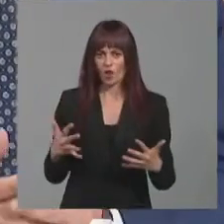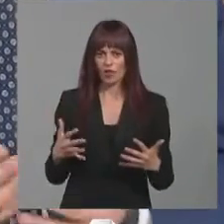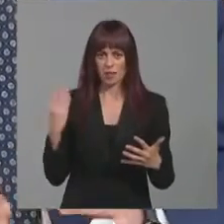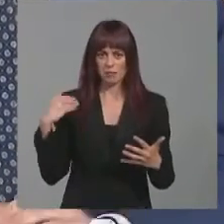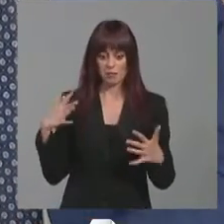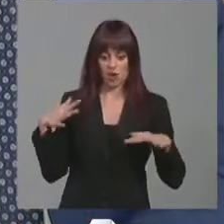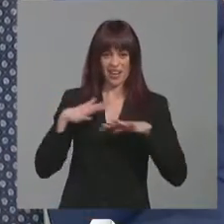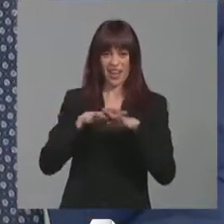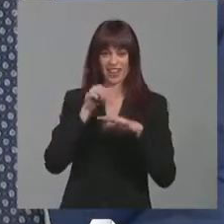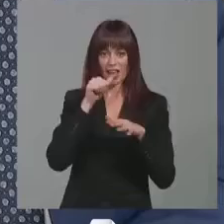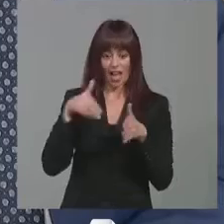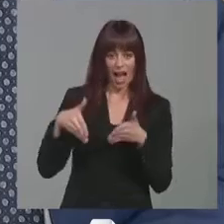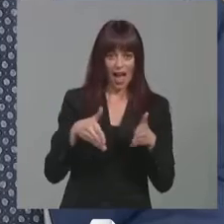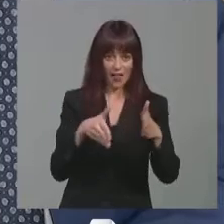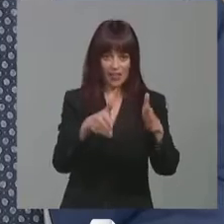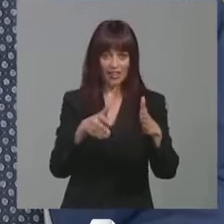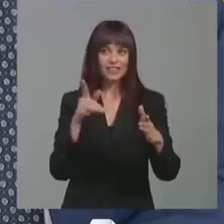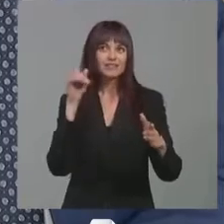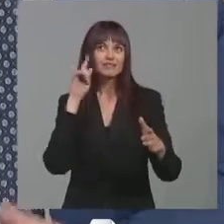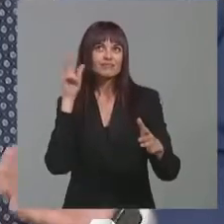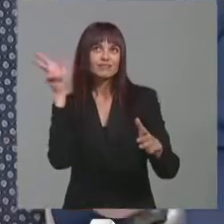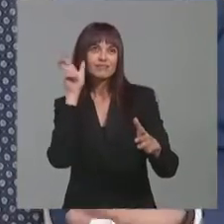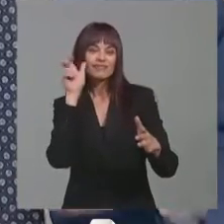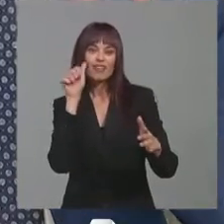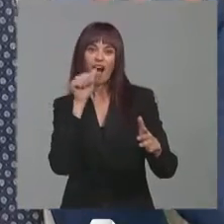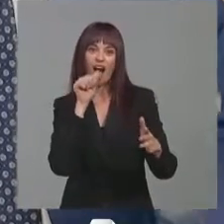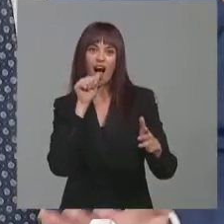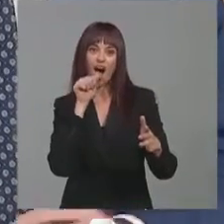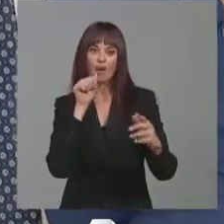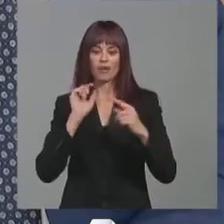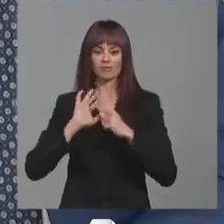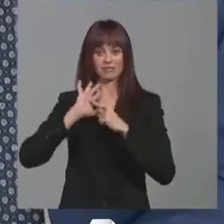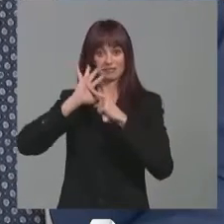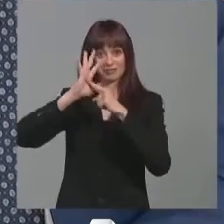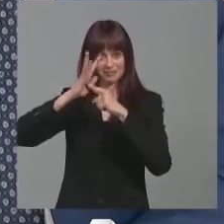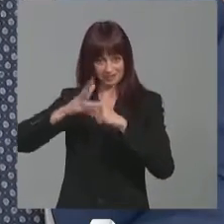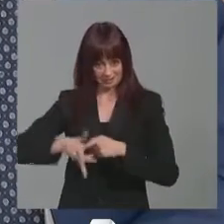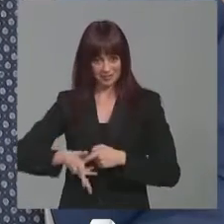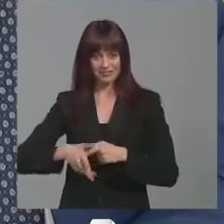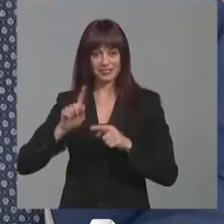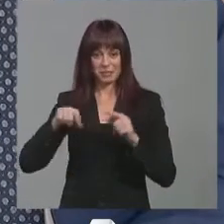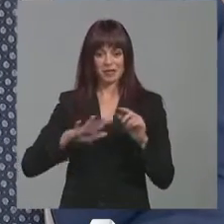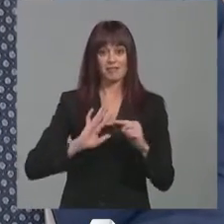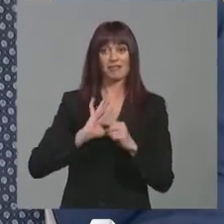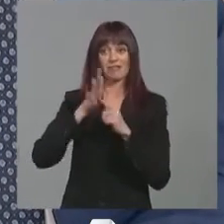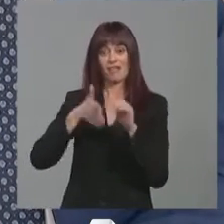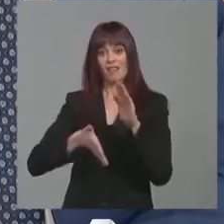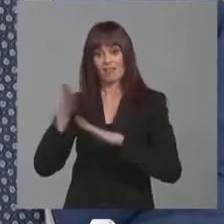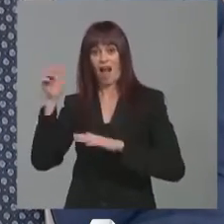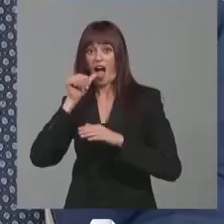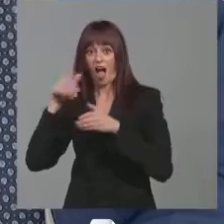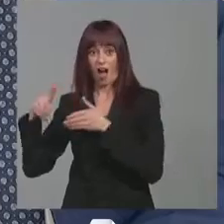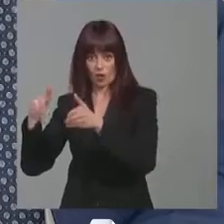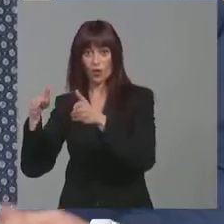acequias eh que con el sonido del agua que a su vez la rueda de alcantarilla eleva a la acequia del Acueducto y es